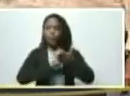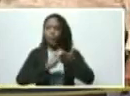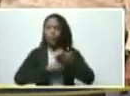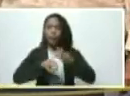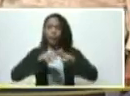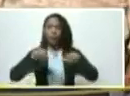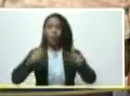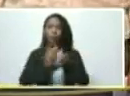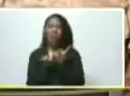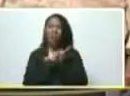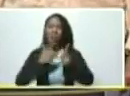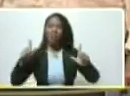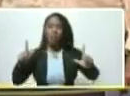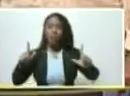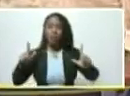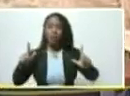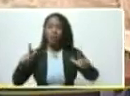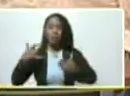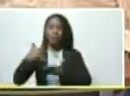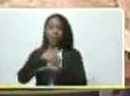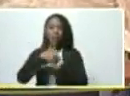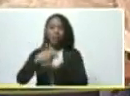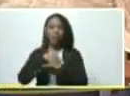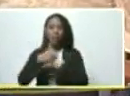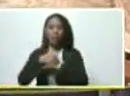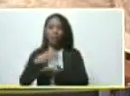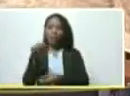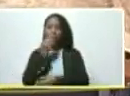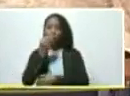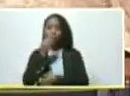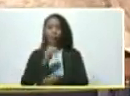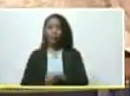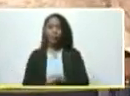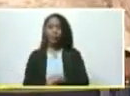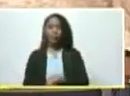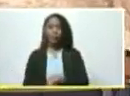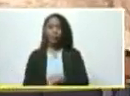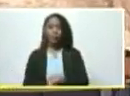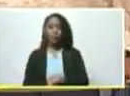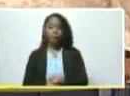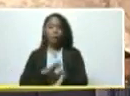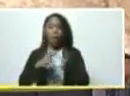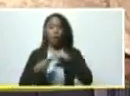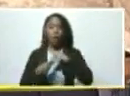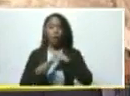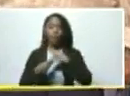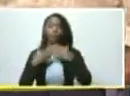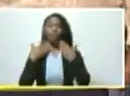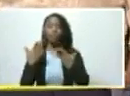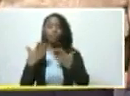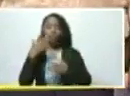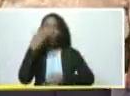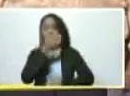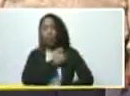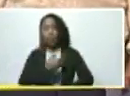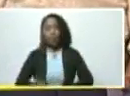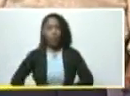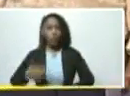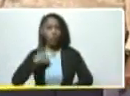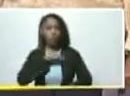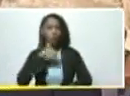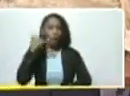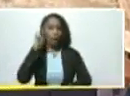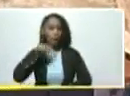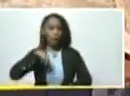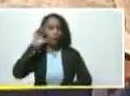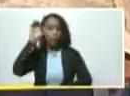territorios libres de vulnerabilidad nutricional. Y con los CLAC, justamente, presidente, nosotros tenemos en el